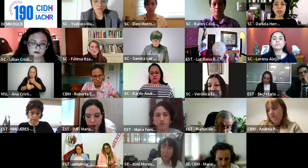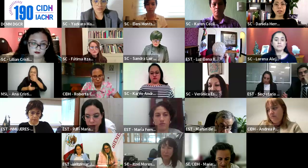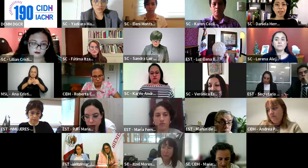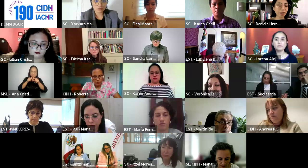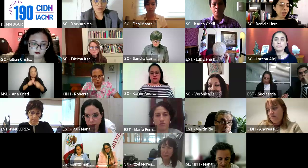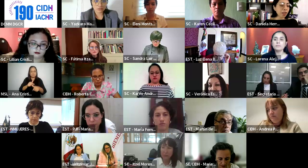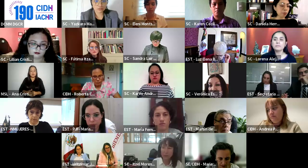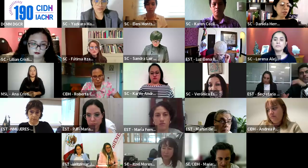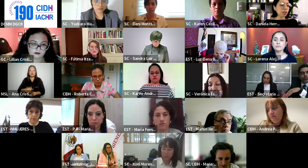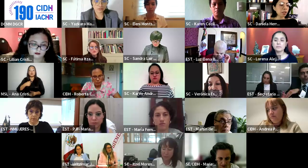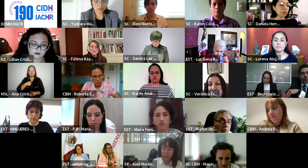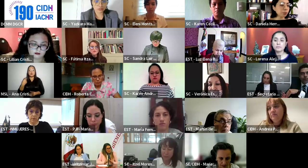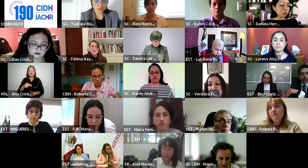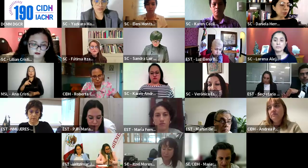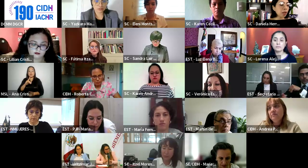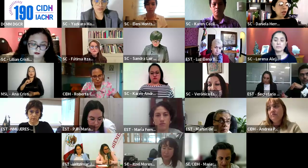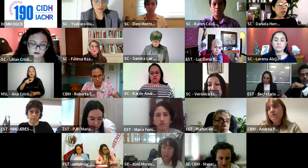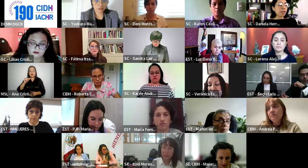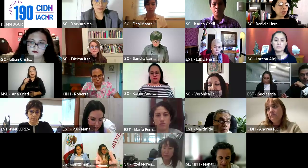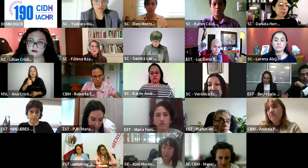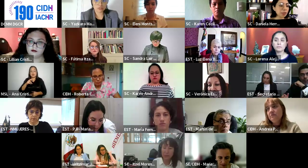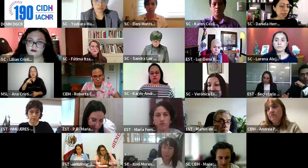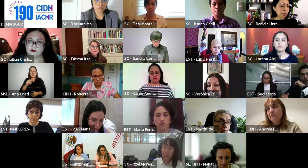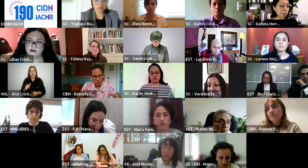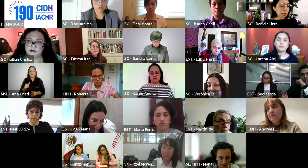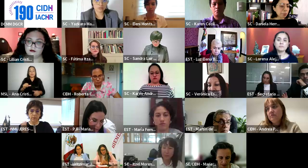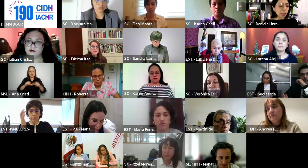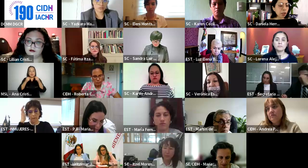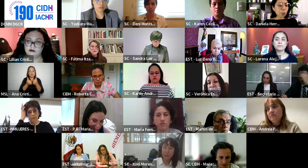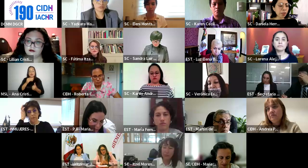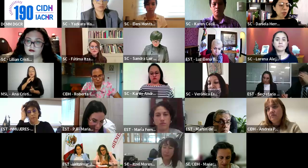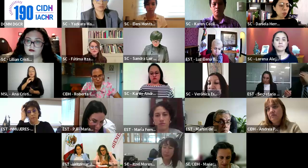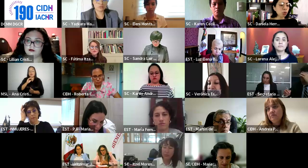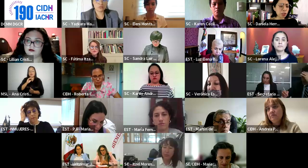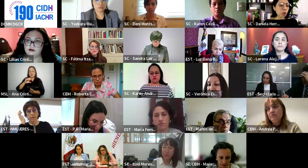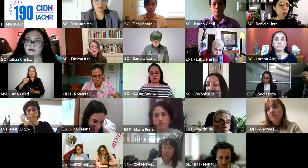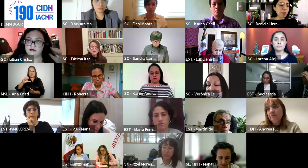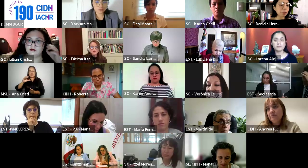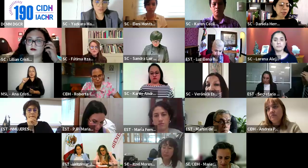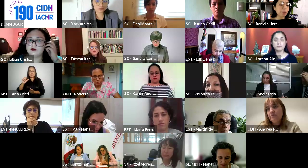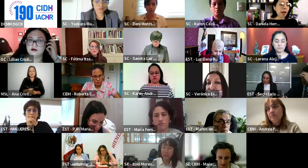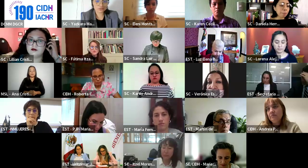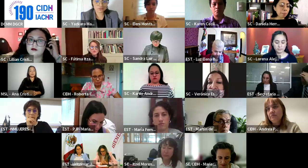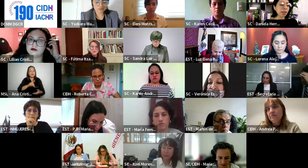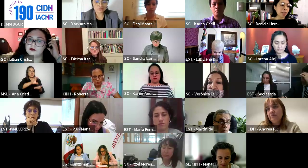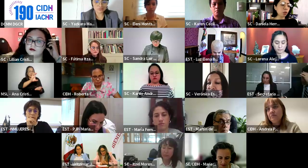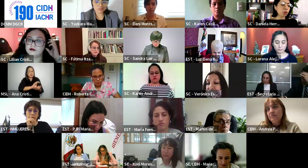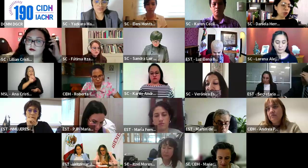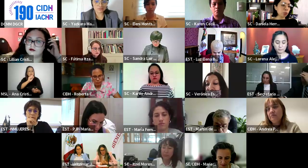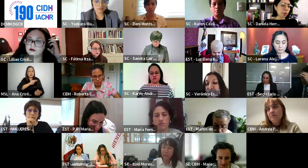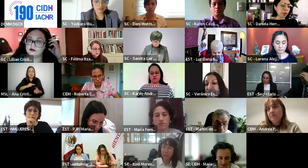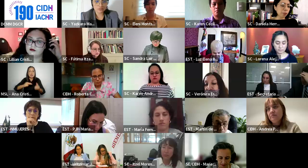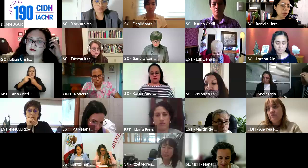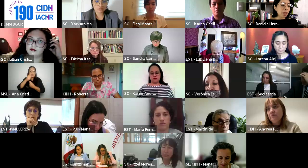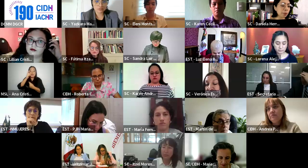Soy Daniel Herrera, de Femidiscas. La discapacidad permite comprender el mundo desde una perspectiva amplia de la